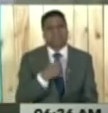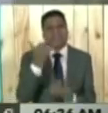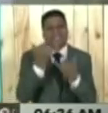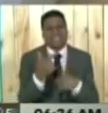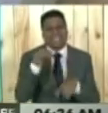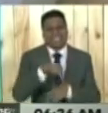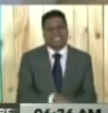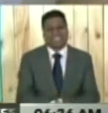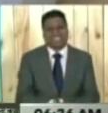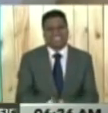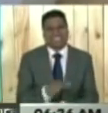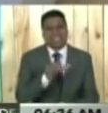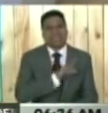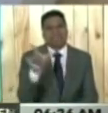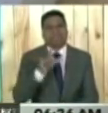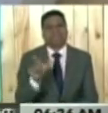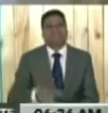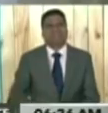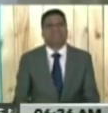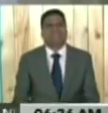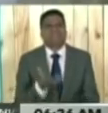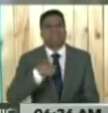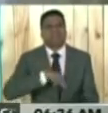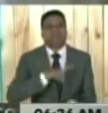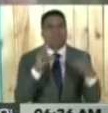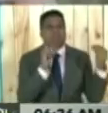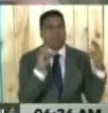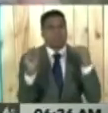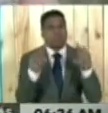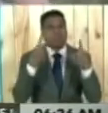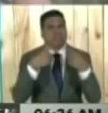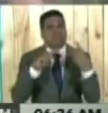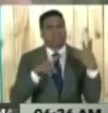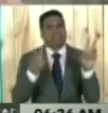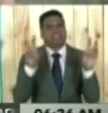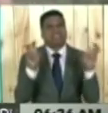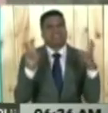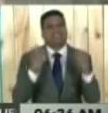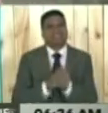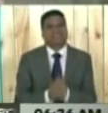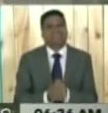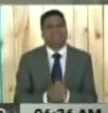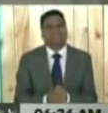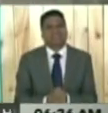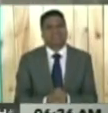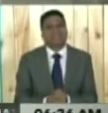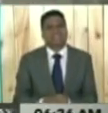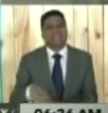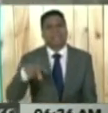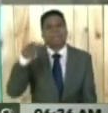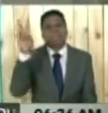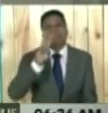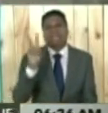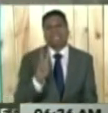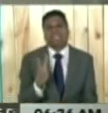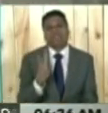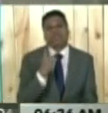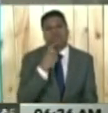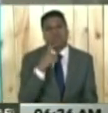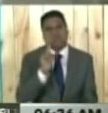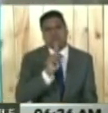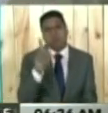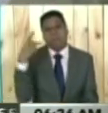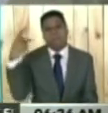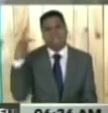del Partido Socialista Unido de Venezuela, que estaremos conversando diversos temas. Venezuela no es Paraguay. Venezuela no es los países que han permitido